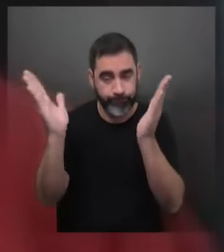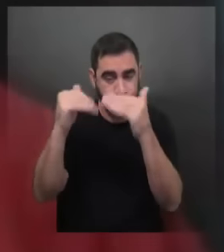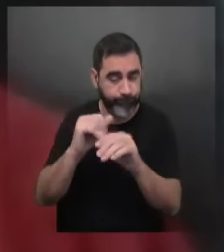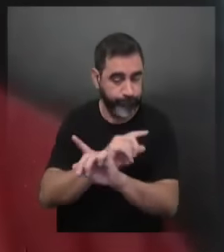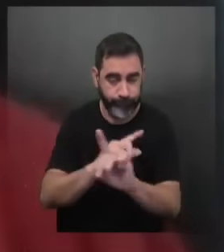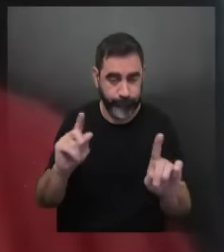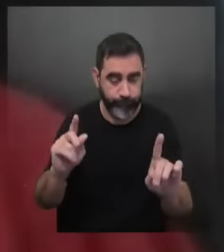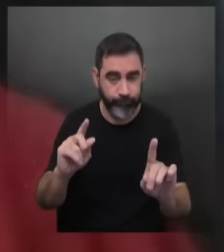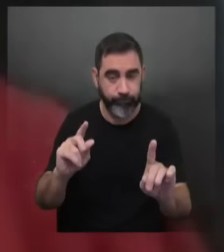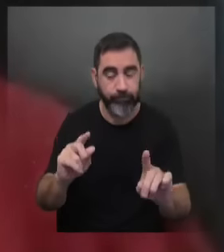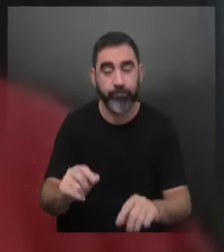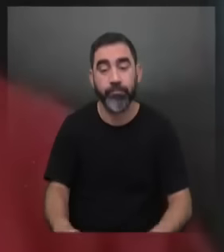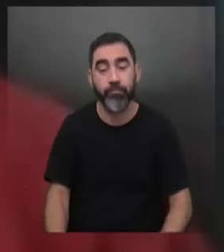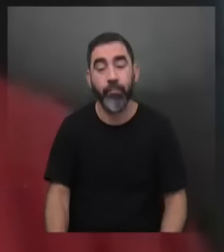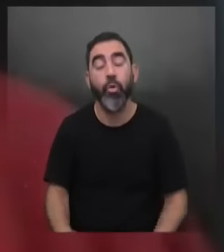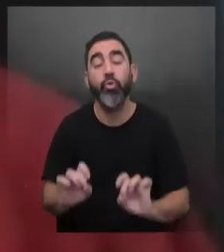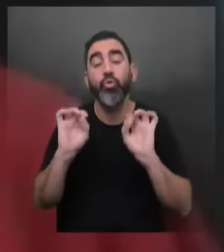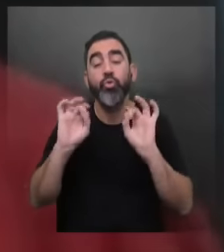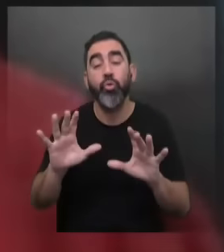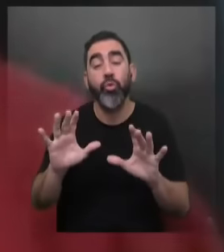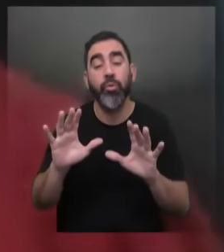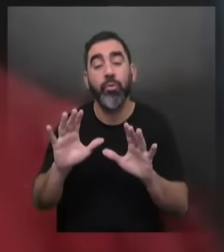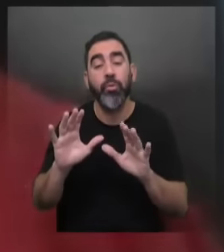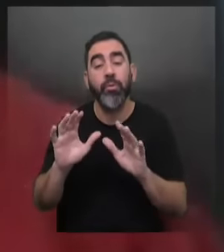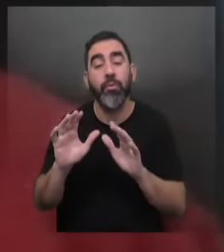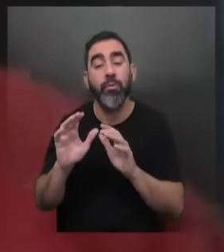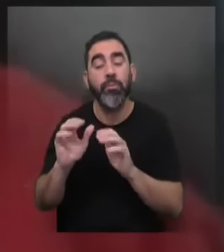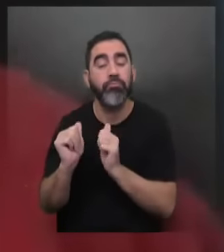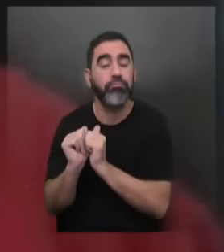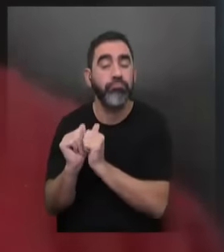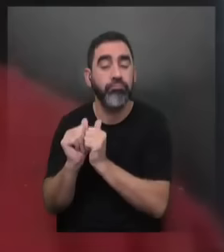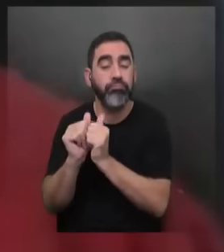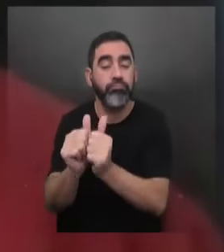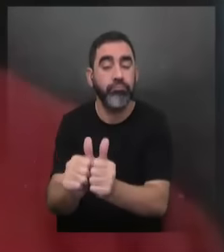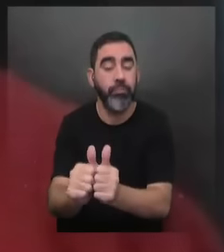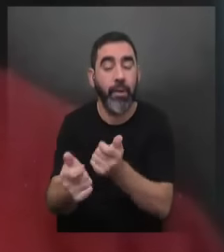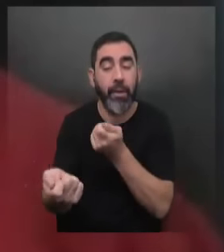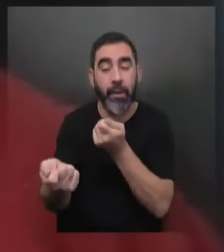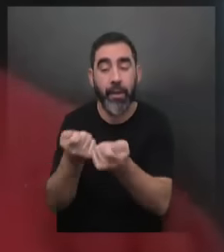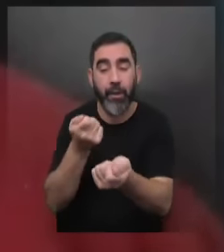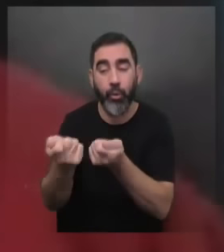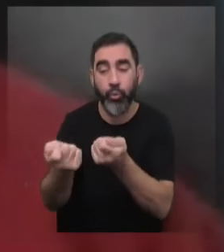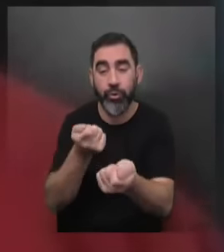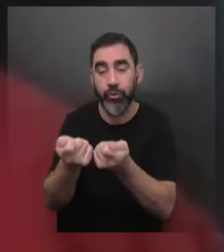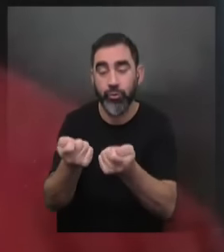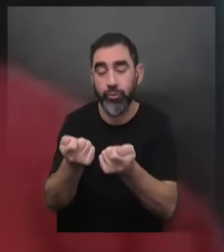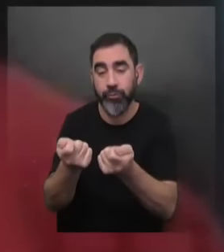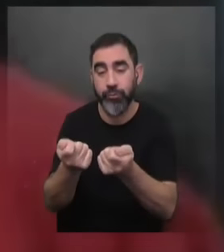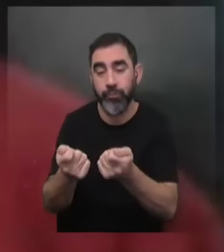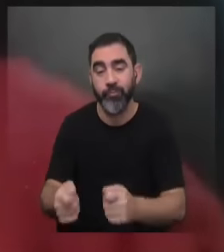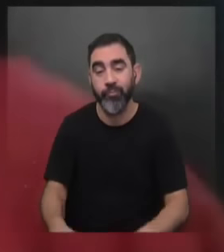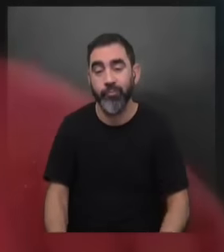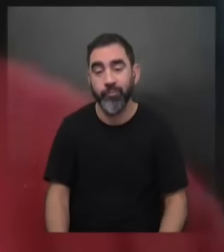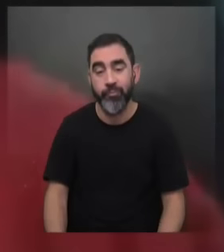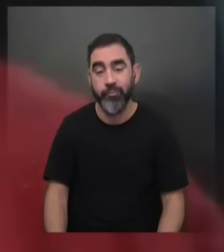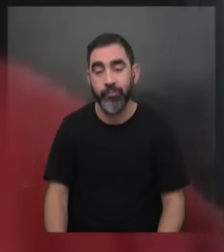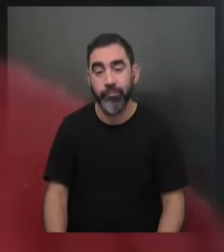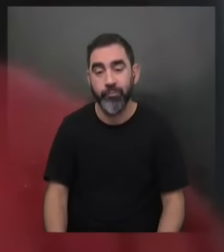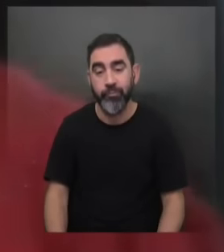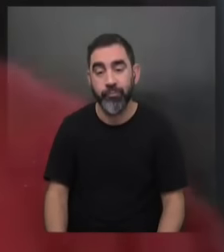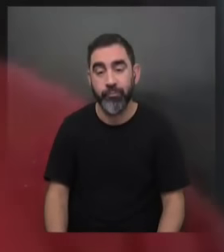favorable que era solamente acompañar a las diferentes negociaciones eh al